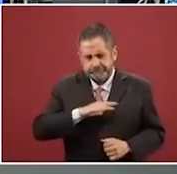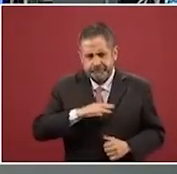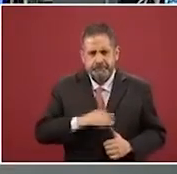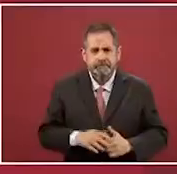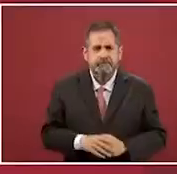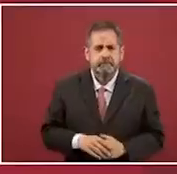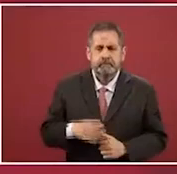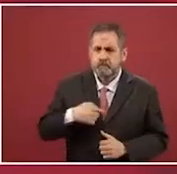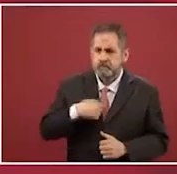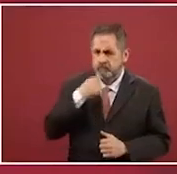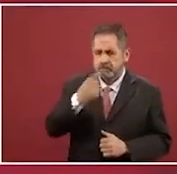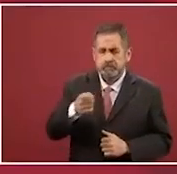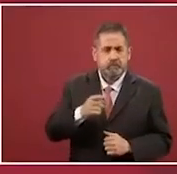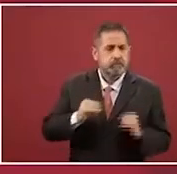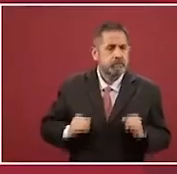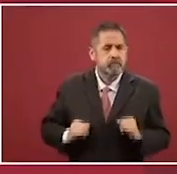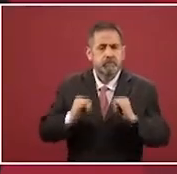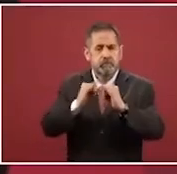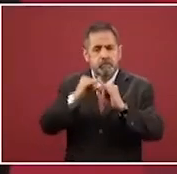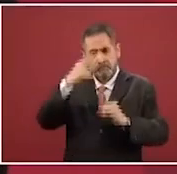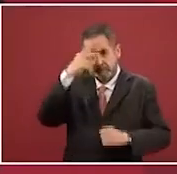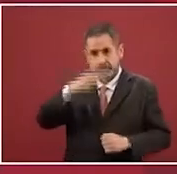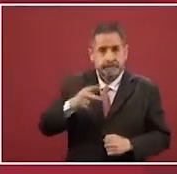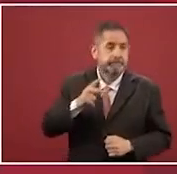Les decía, el Instituto Mexicano del Petróleo